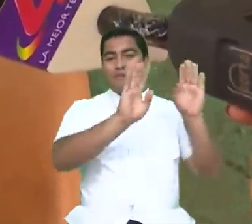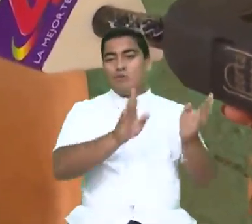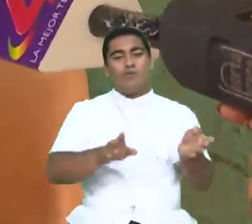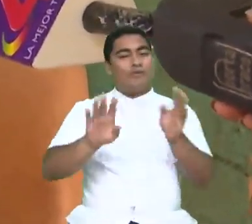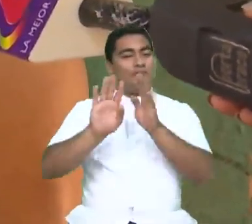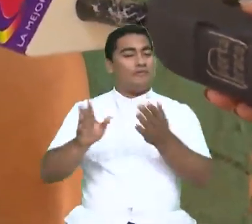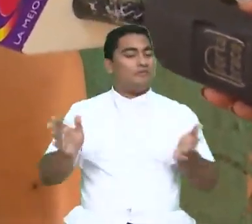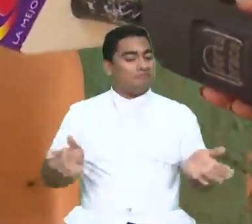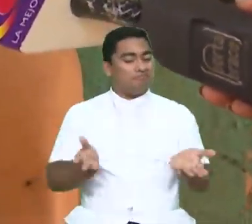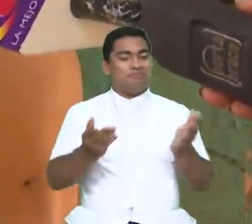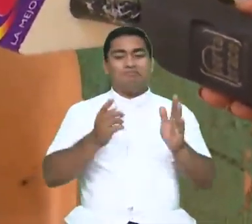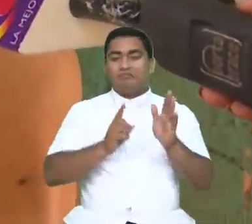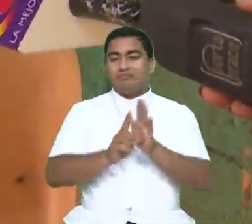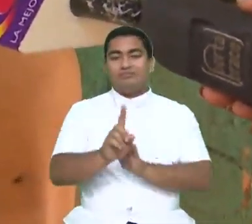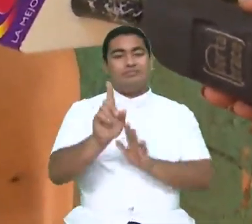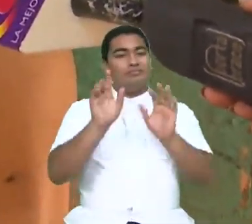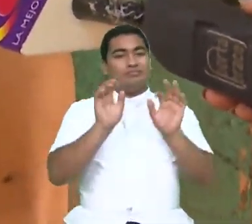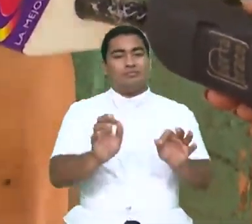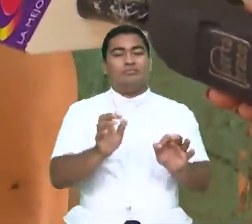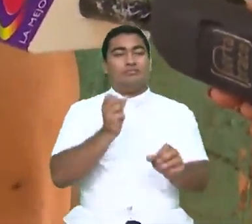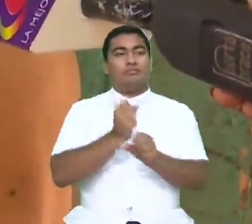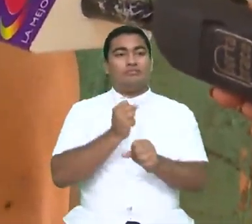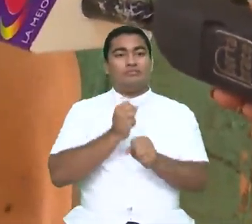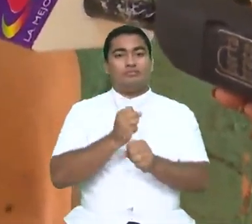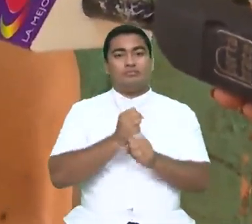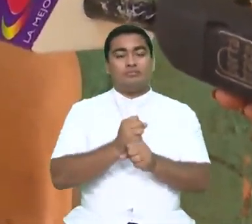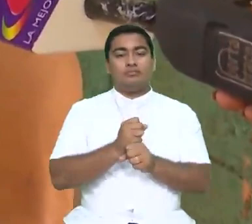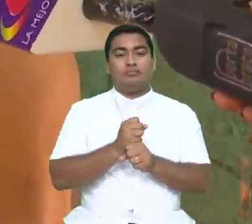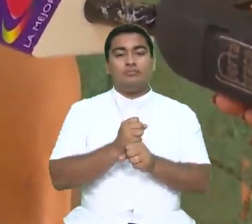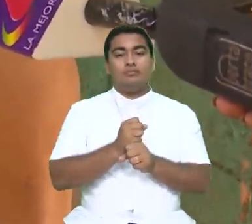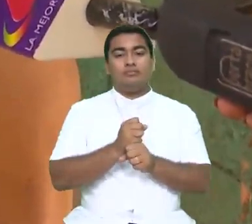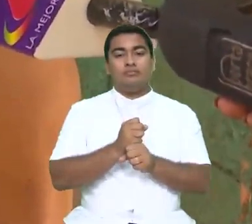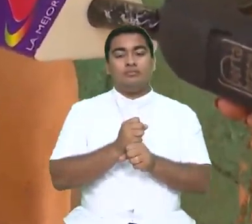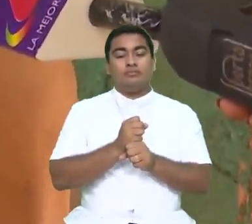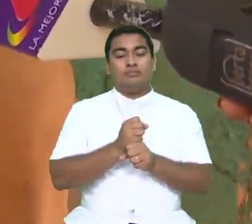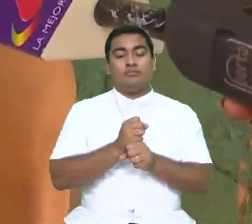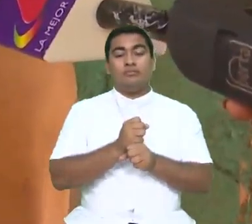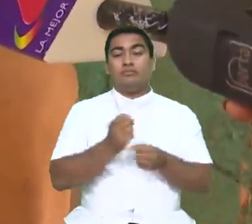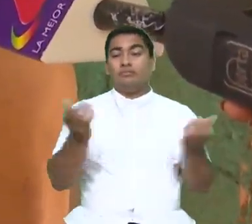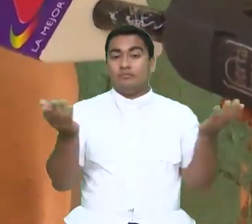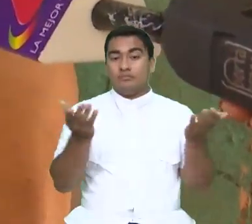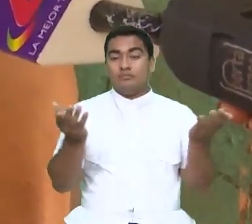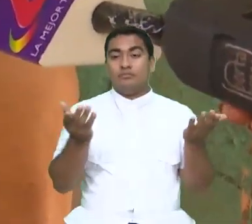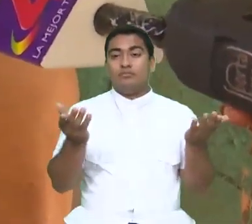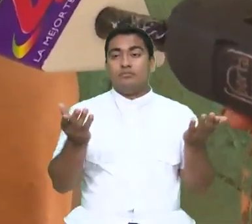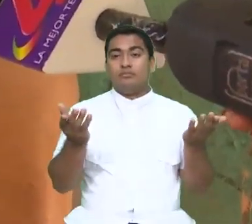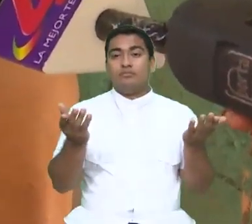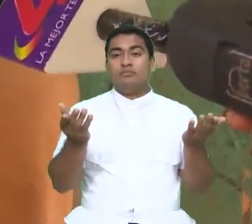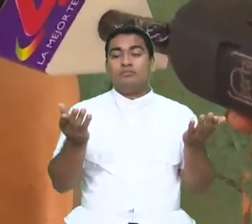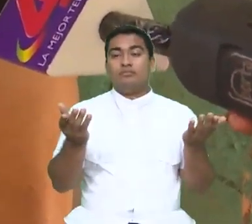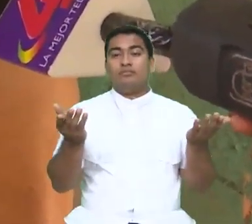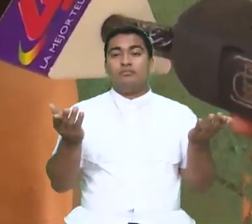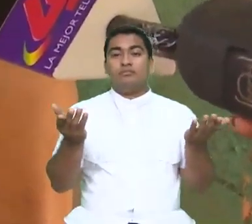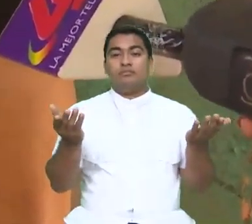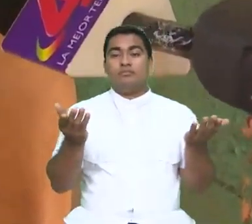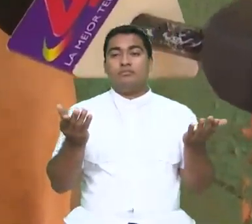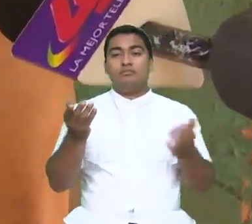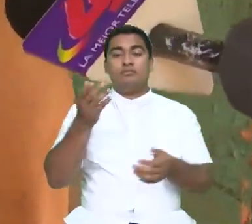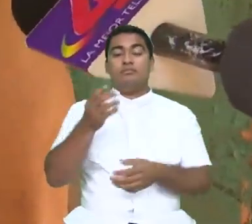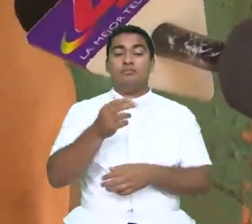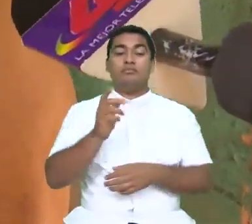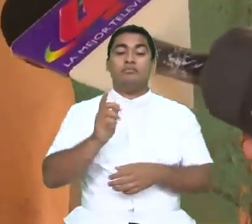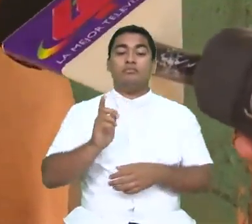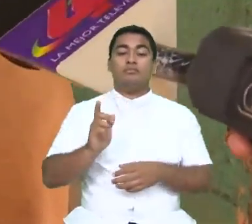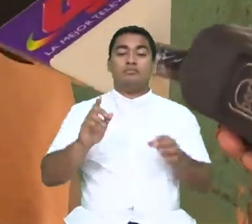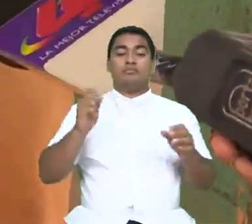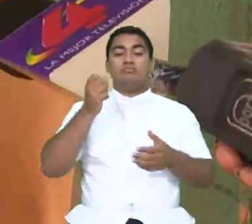adelante, trabajando en su obra de Él, pues, porque esta es una obra que tenemos,